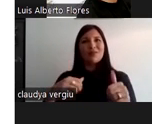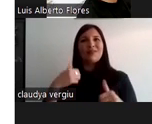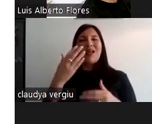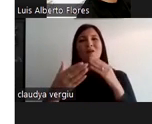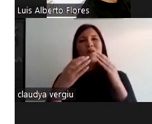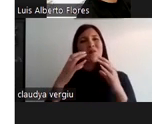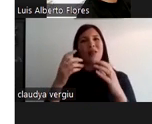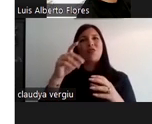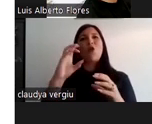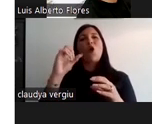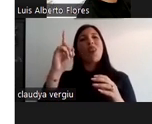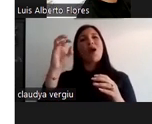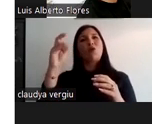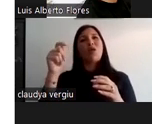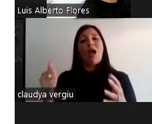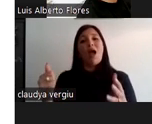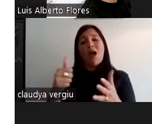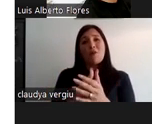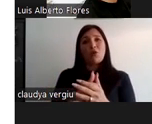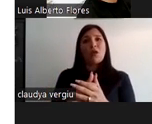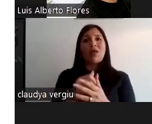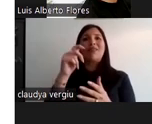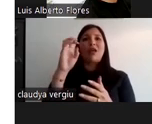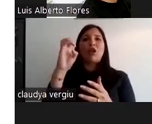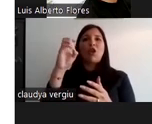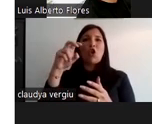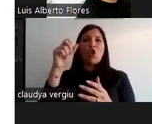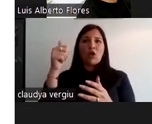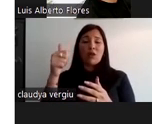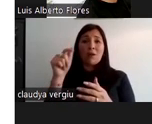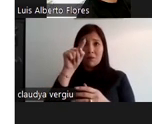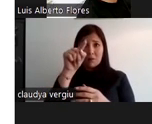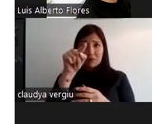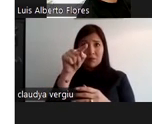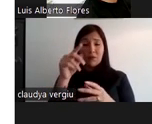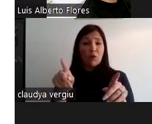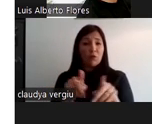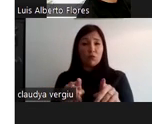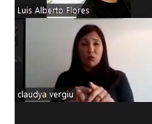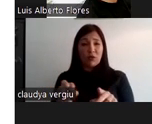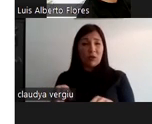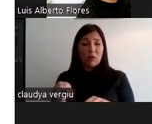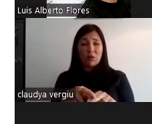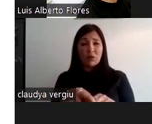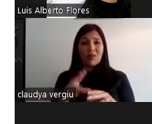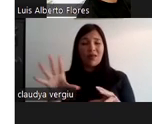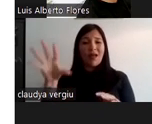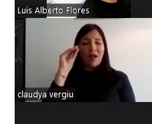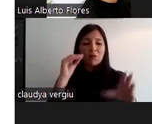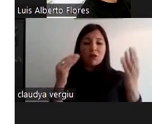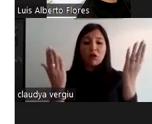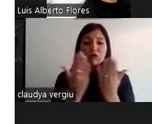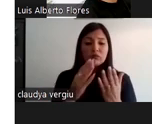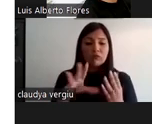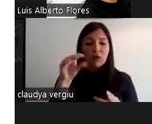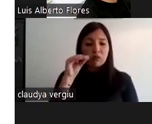colaboradores apoyada de la tecnología para ello es interesante de repente la capacitación del personal a